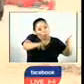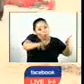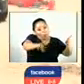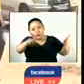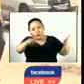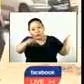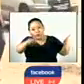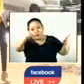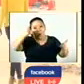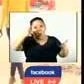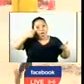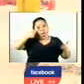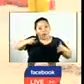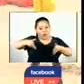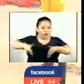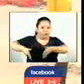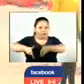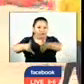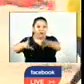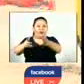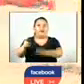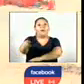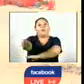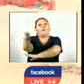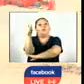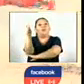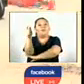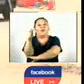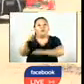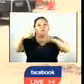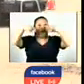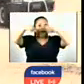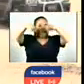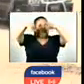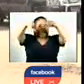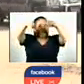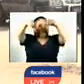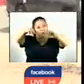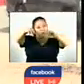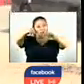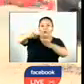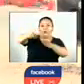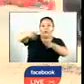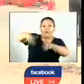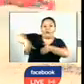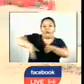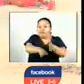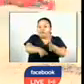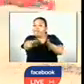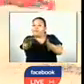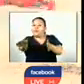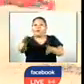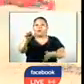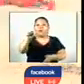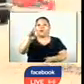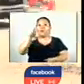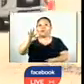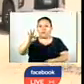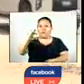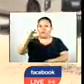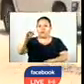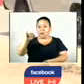por ejemplo la iluminación de la carretera al puerto de la libertad junto con el camino a Surf City iluminar todo ese proyecto